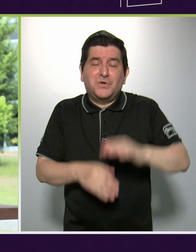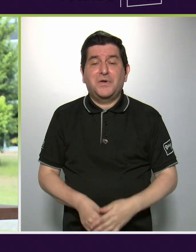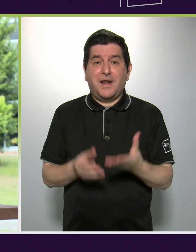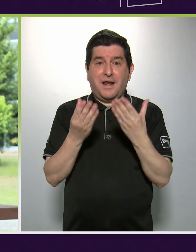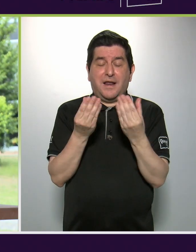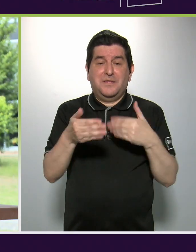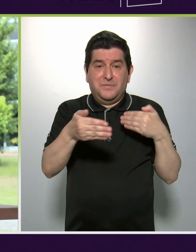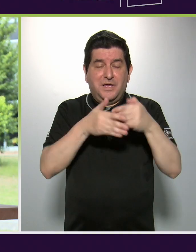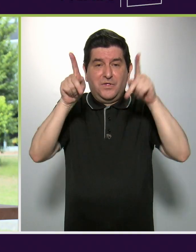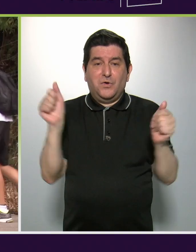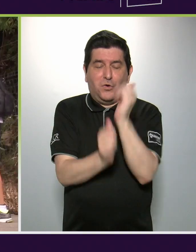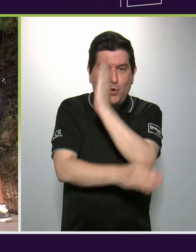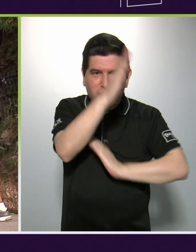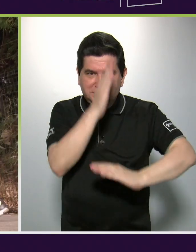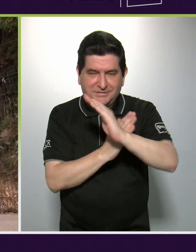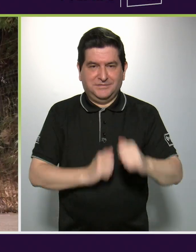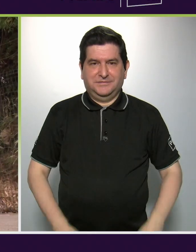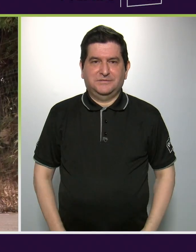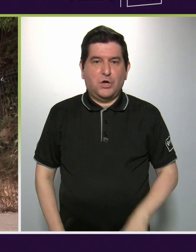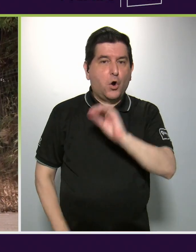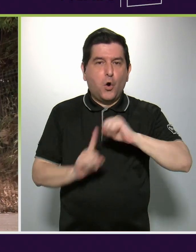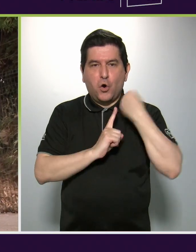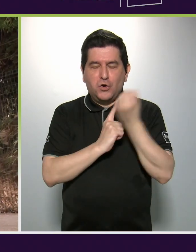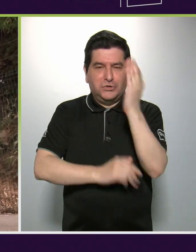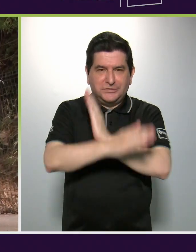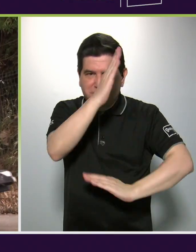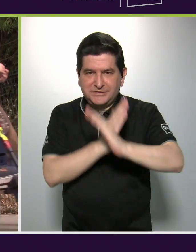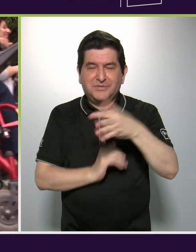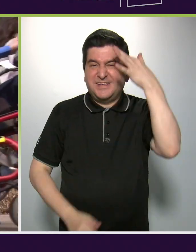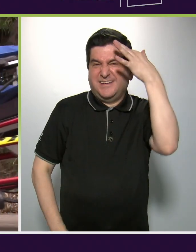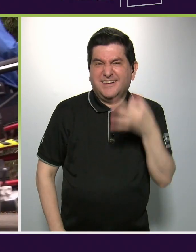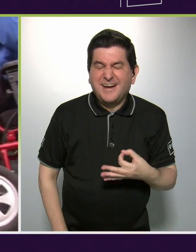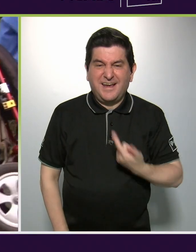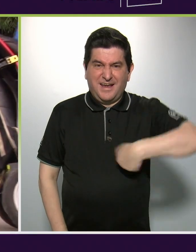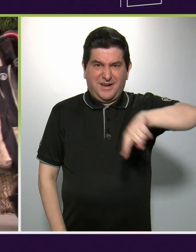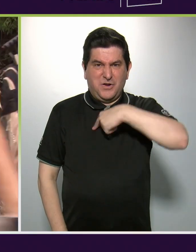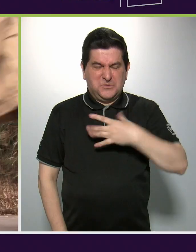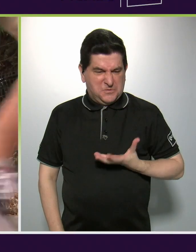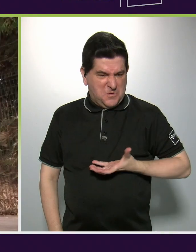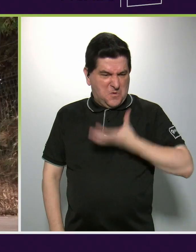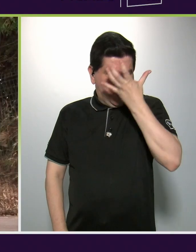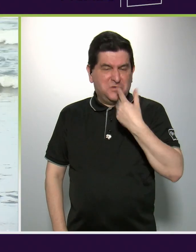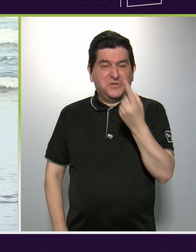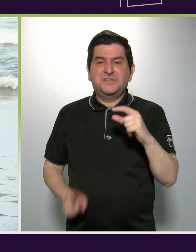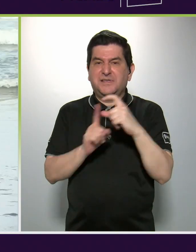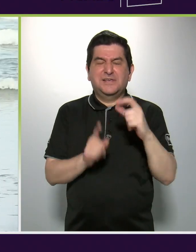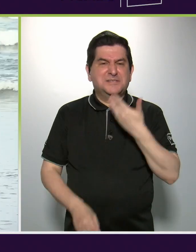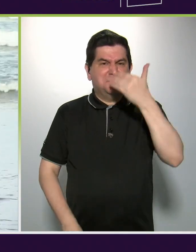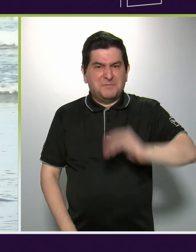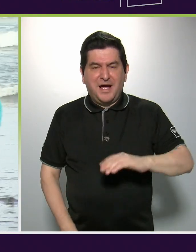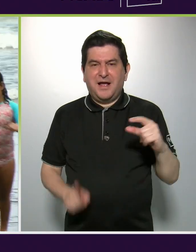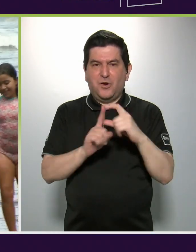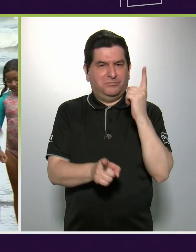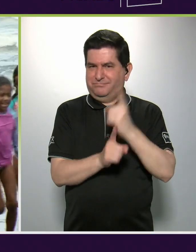discapacidad porque creen que nos vamos a enojar si dicen una palabra incorrecta o un término que no es, pero creo que no es el caso. Hay que